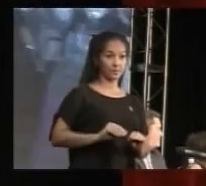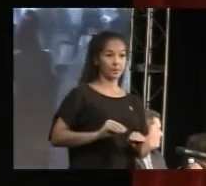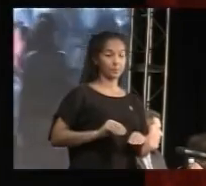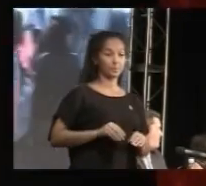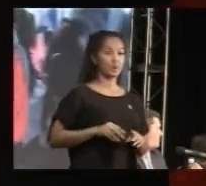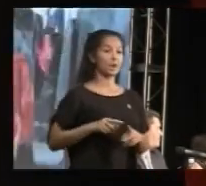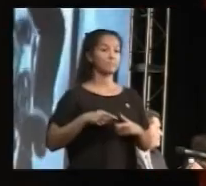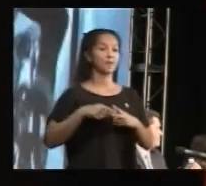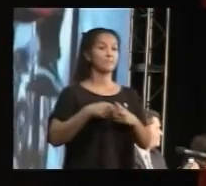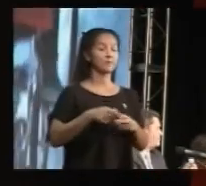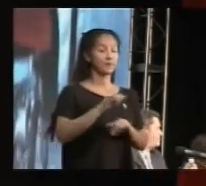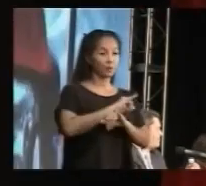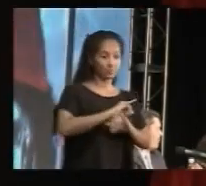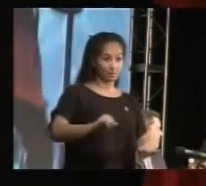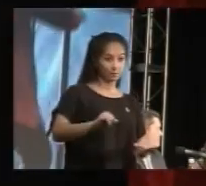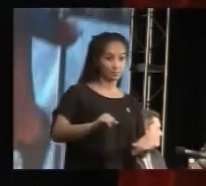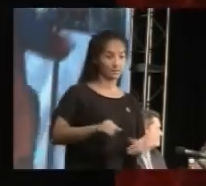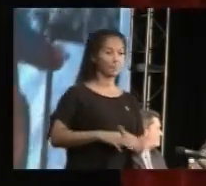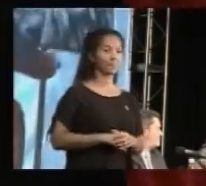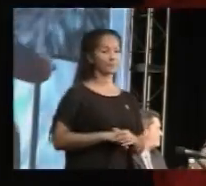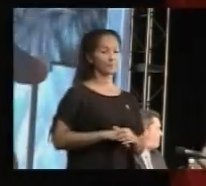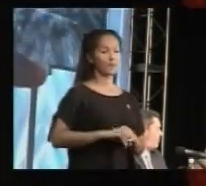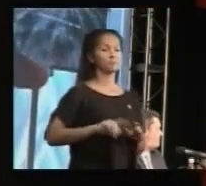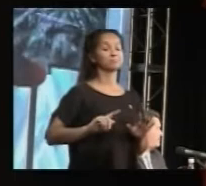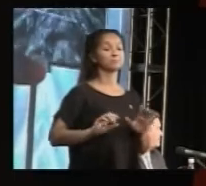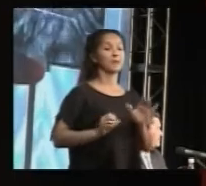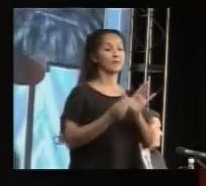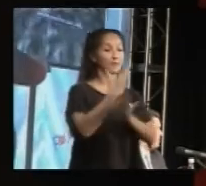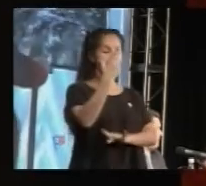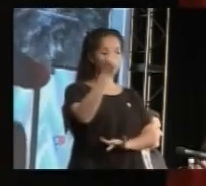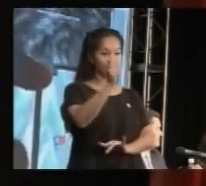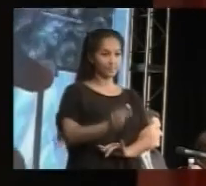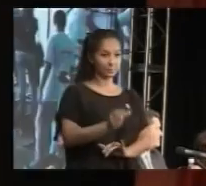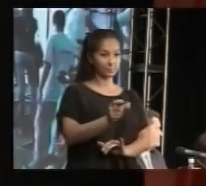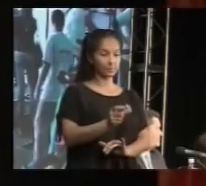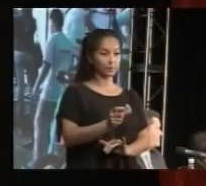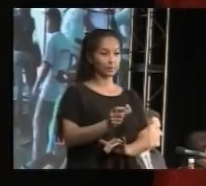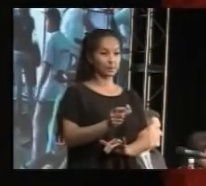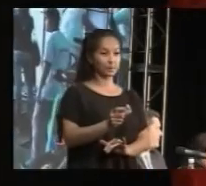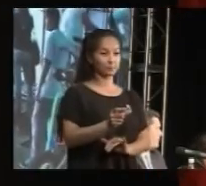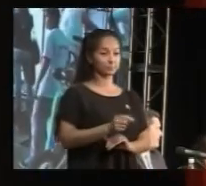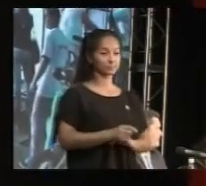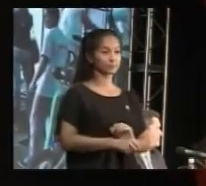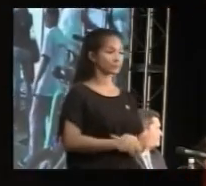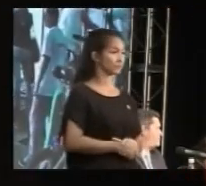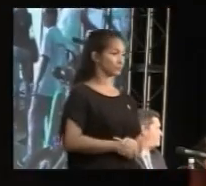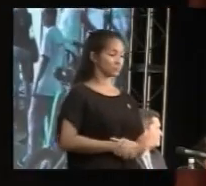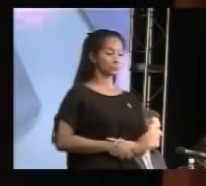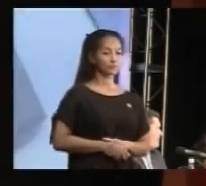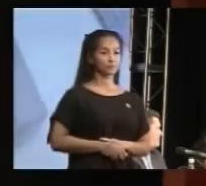administración municipal y creamos la figura del defensor oficial en el marco de la dirección de sumarios para defender y